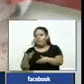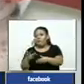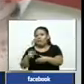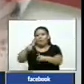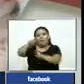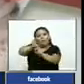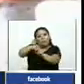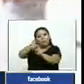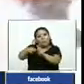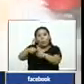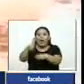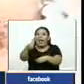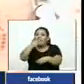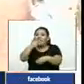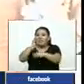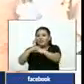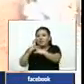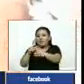banano y oro.